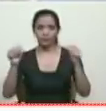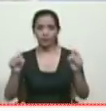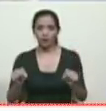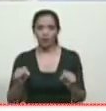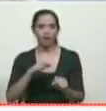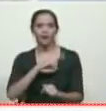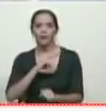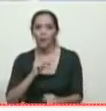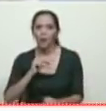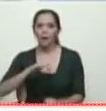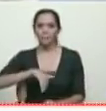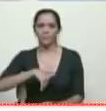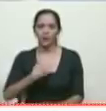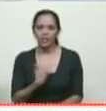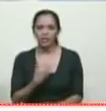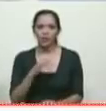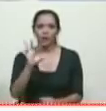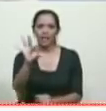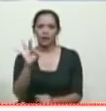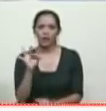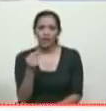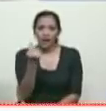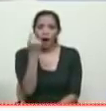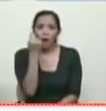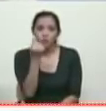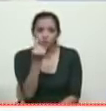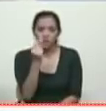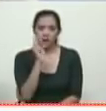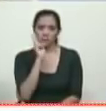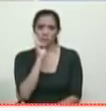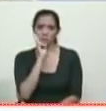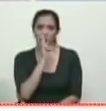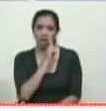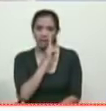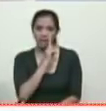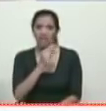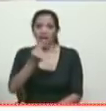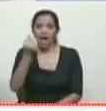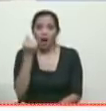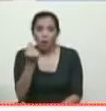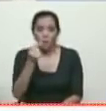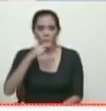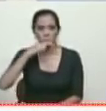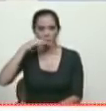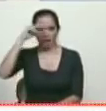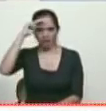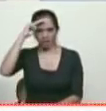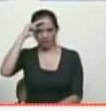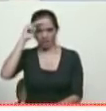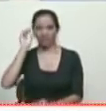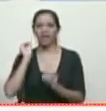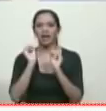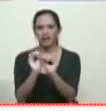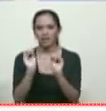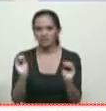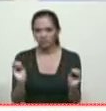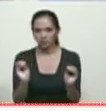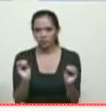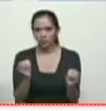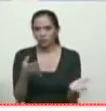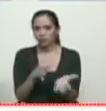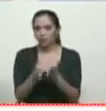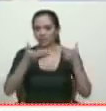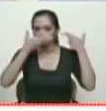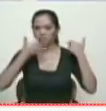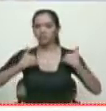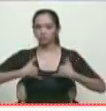he podido localizar a una madre, a un padre que haga la denuncia acerca del secuestro de su